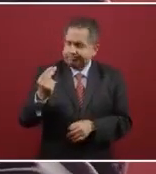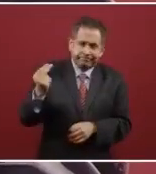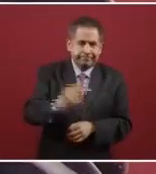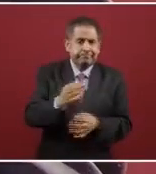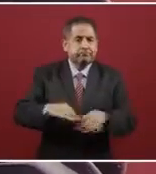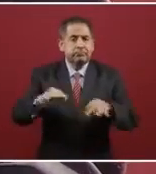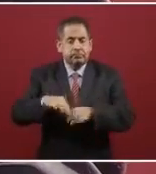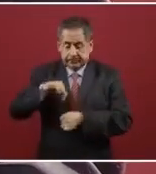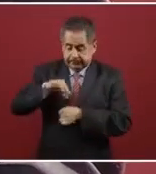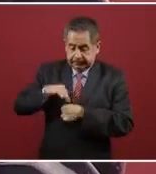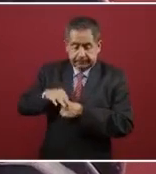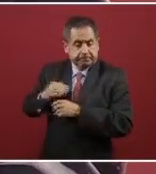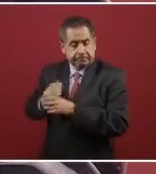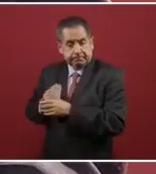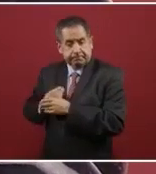importantísimo,